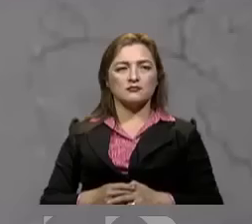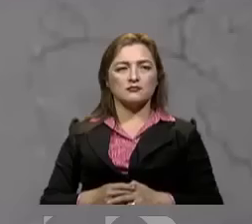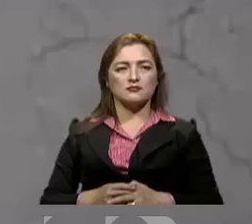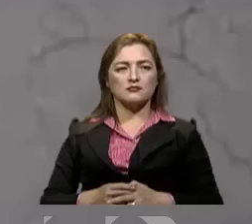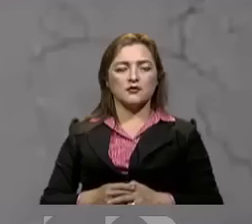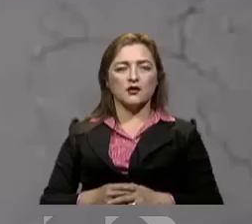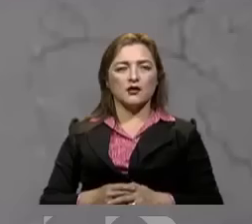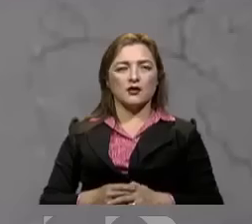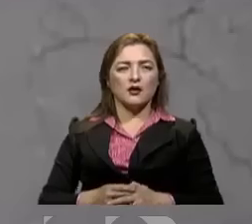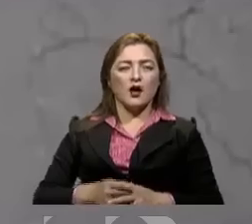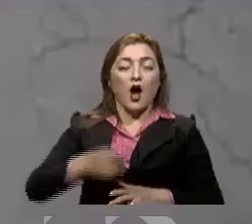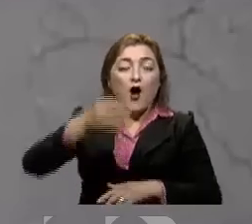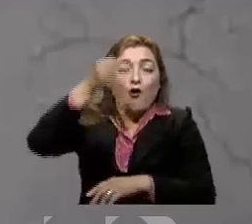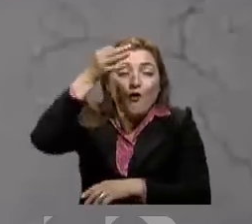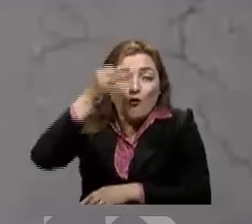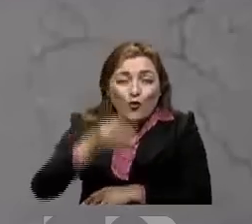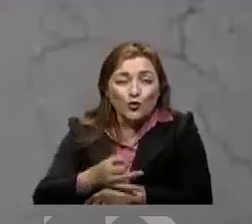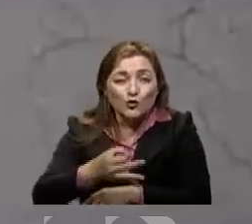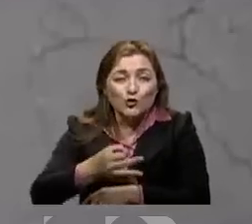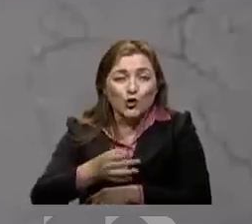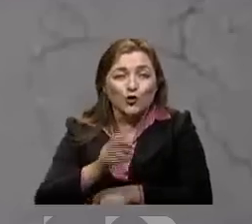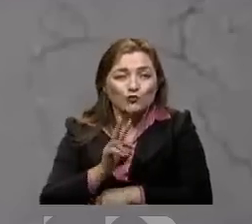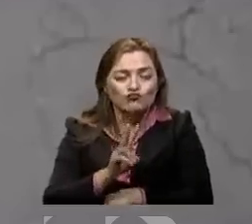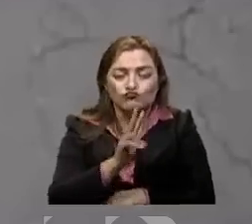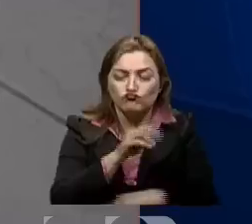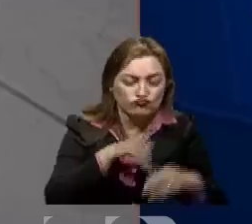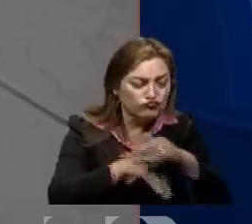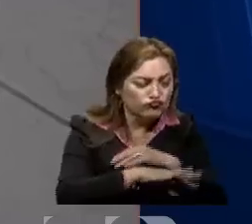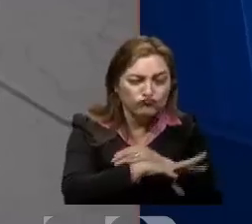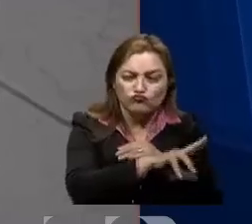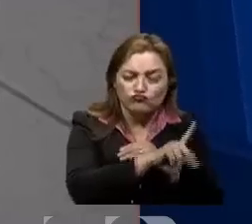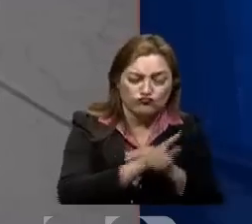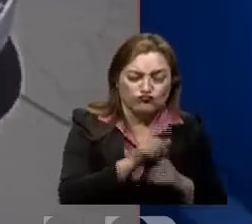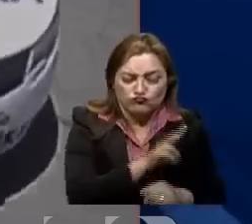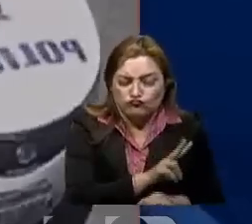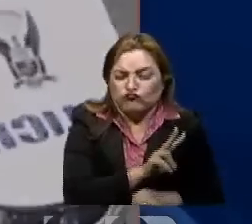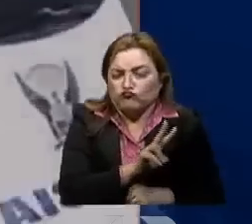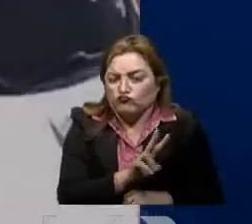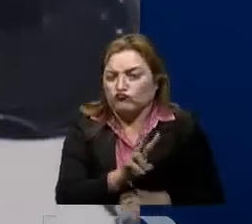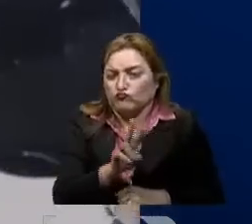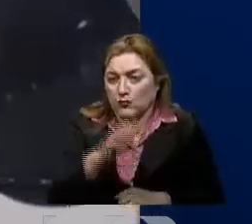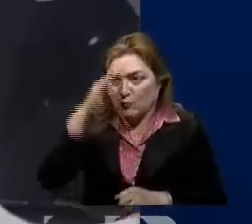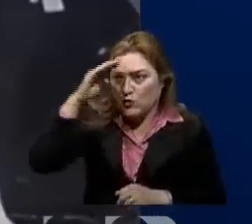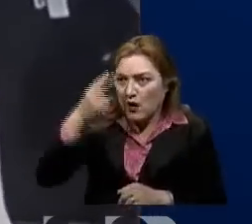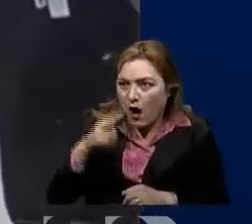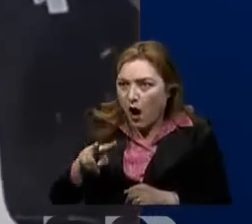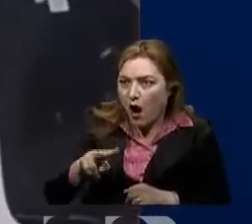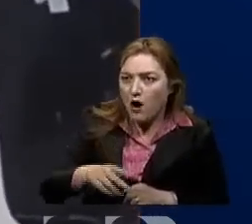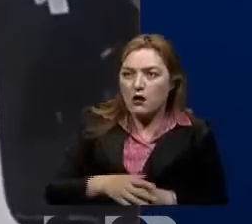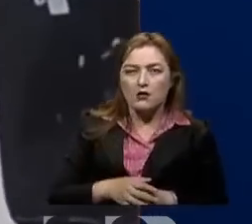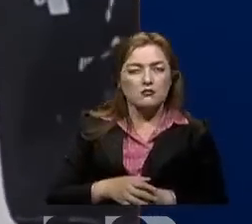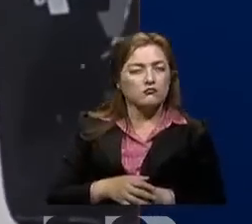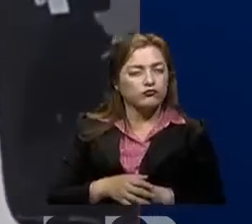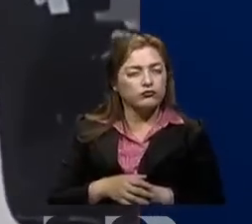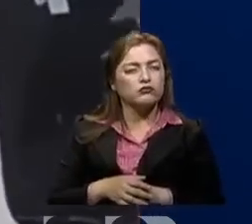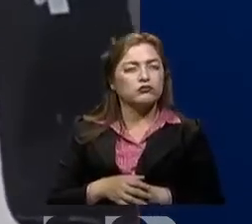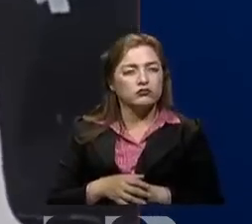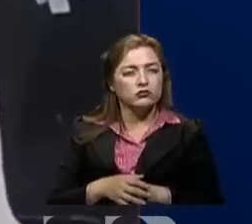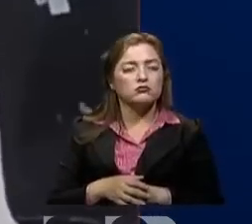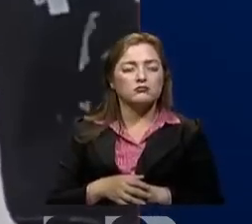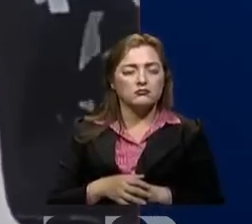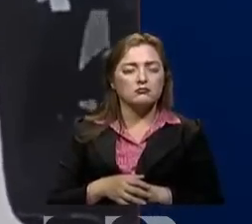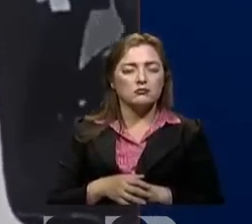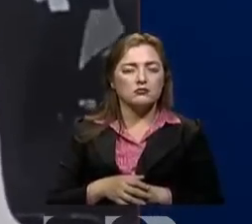En delito flagrante fueron encontrados estos dos sujetos luego de que la Policía Nacional los descubriera saliendo de un centro